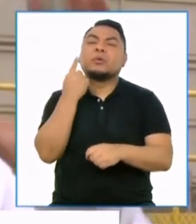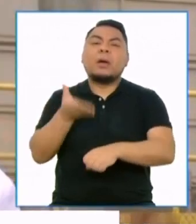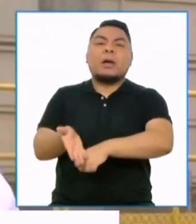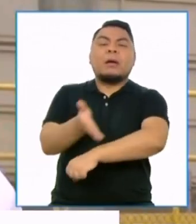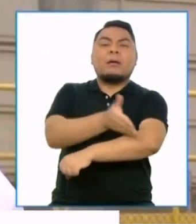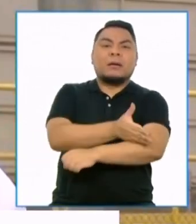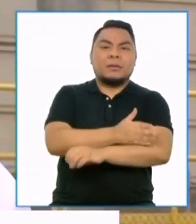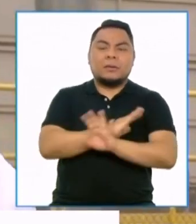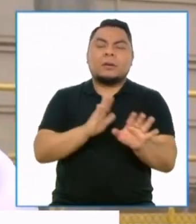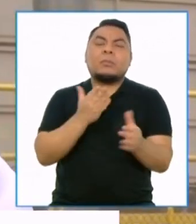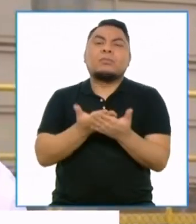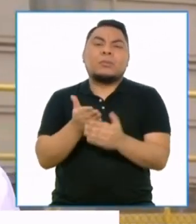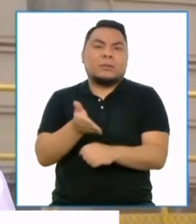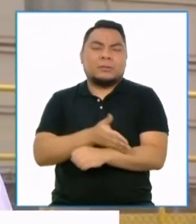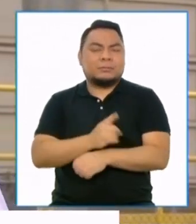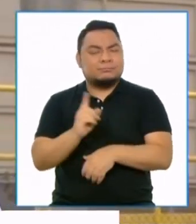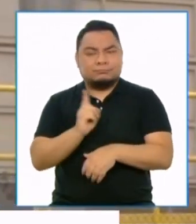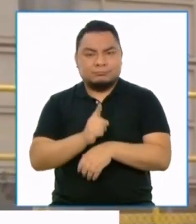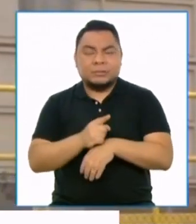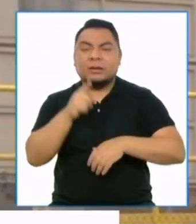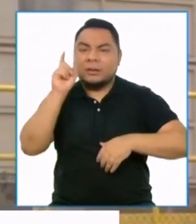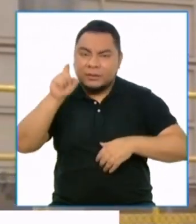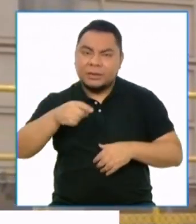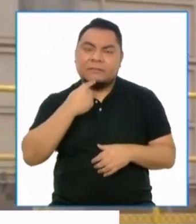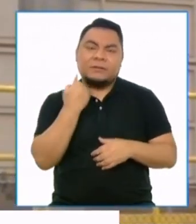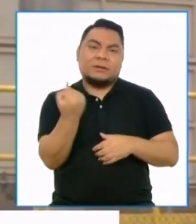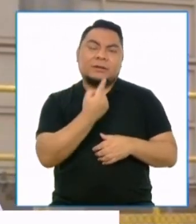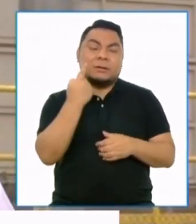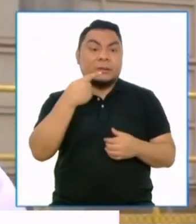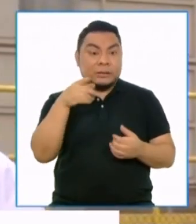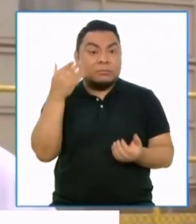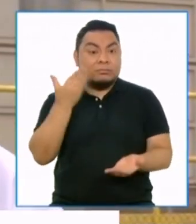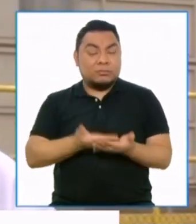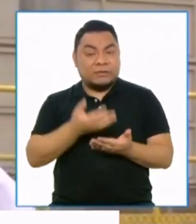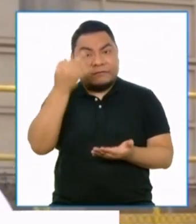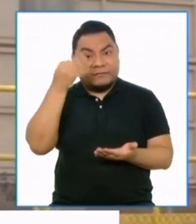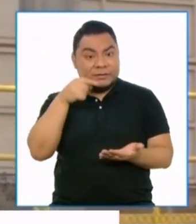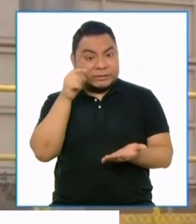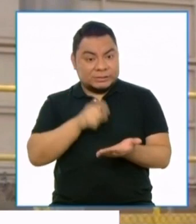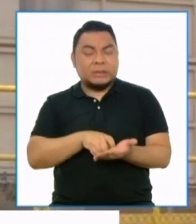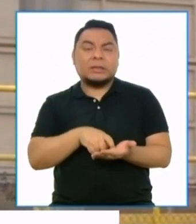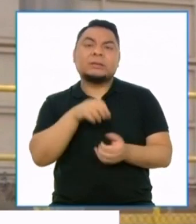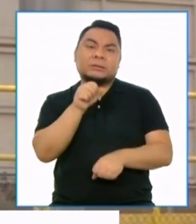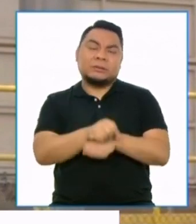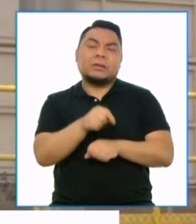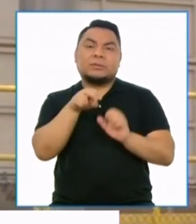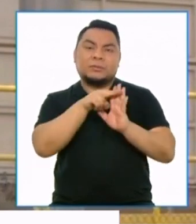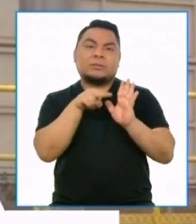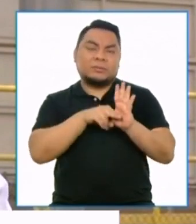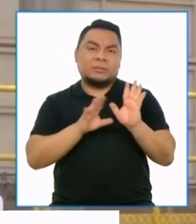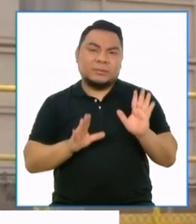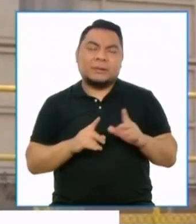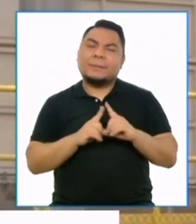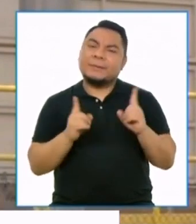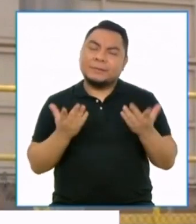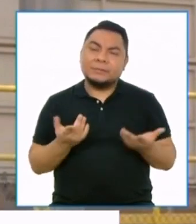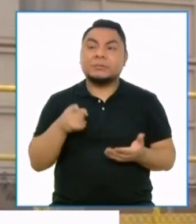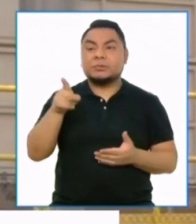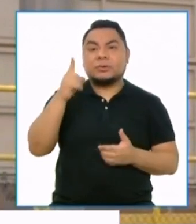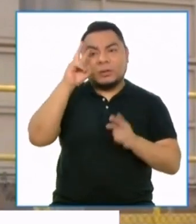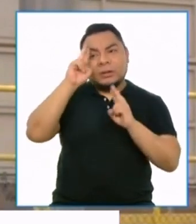estas opciones que te da la norma. Cuando sea alguien que va inminentemente a fugar, o sea un